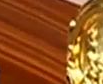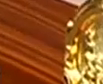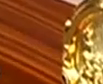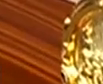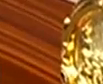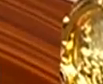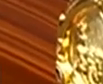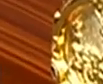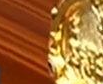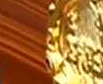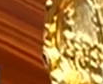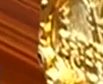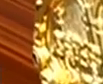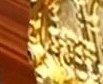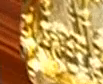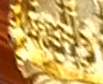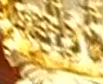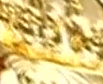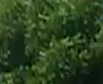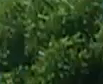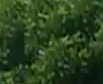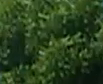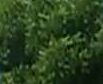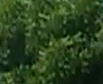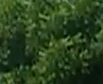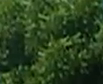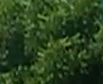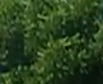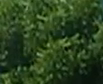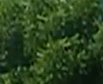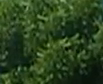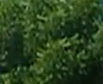falta de recursos económicos no ha podido enterrarla